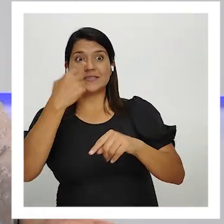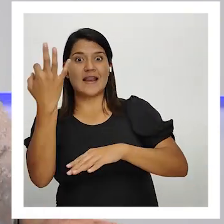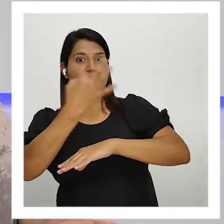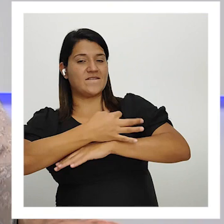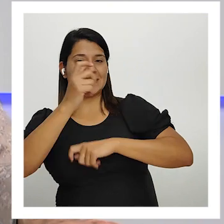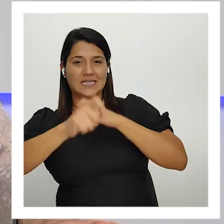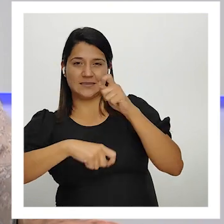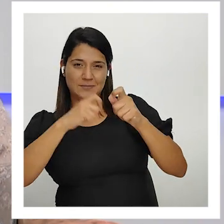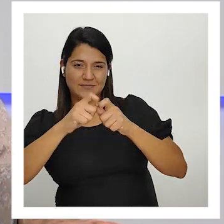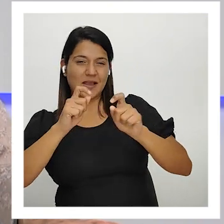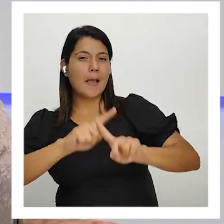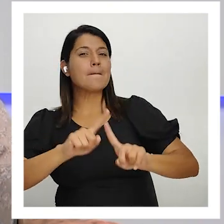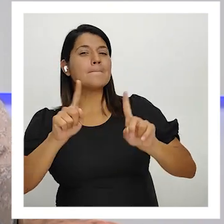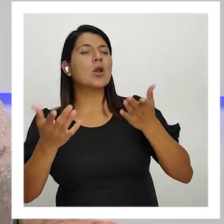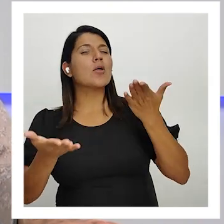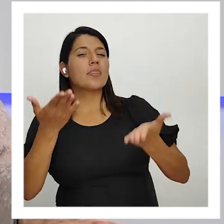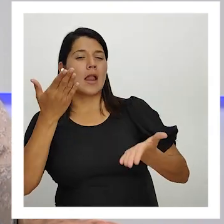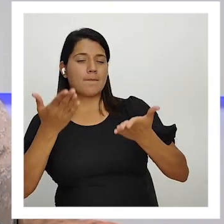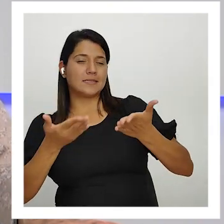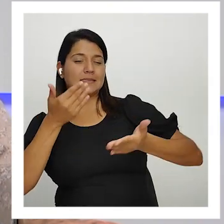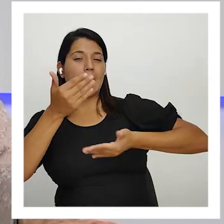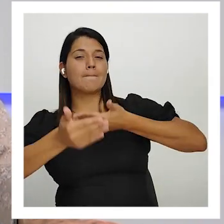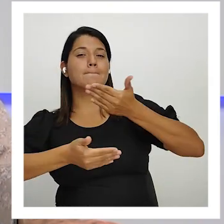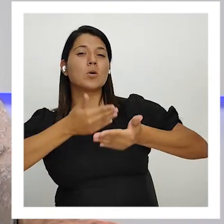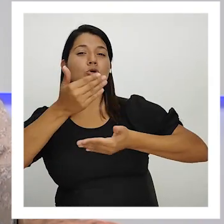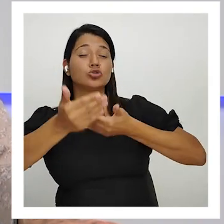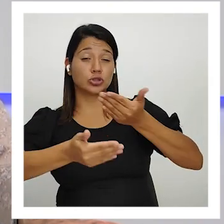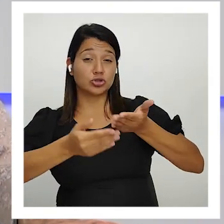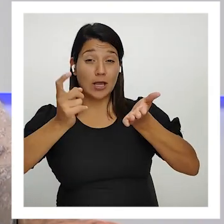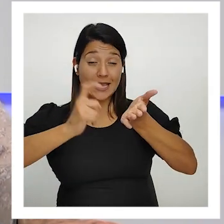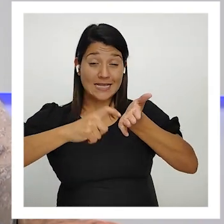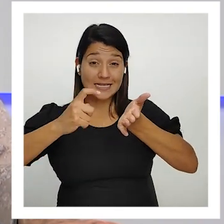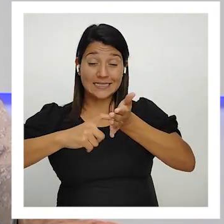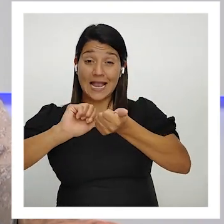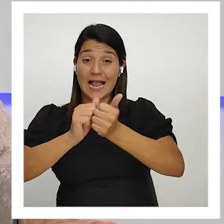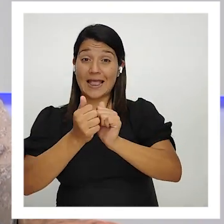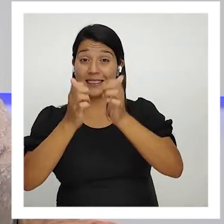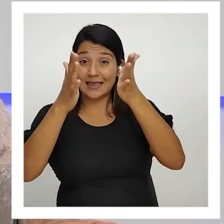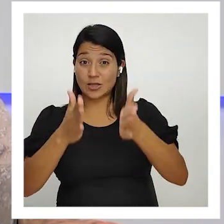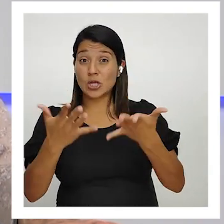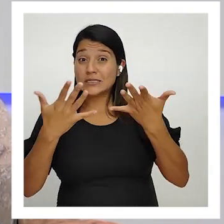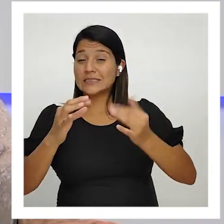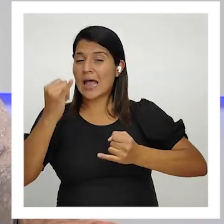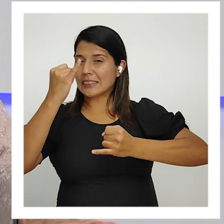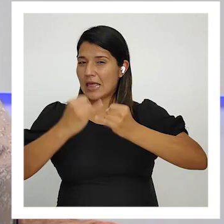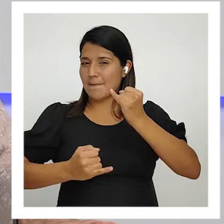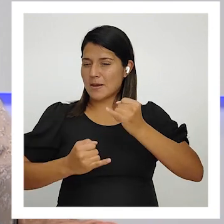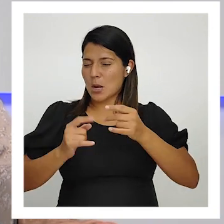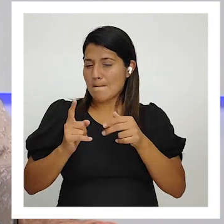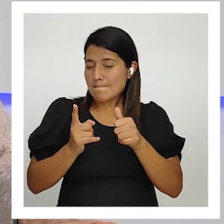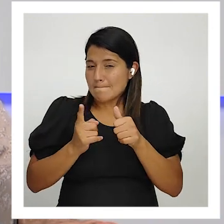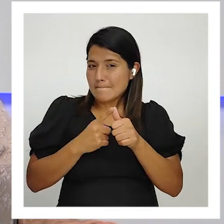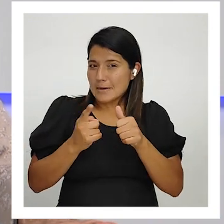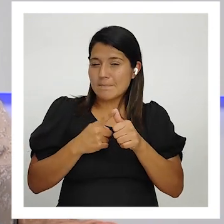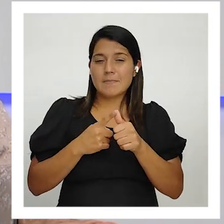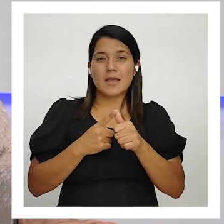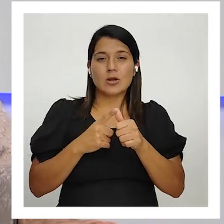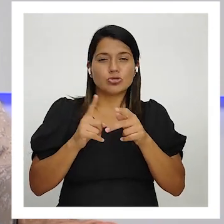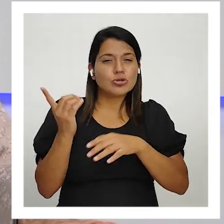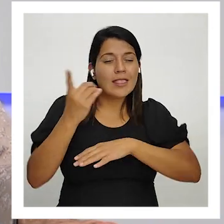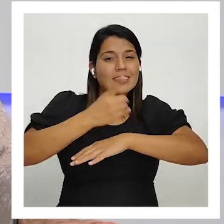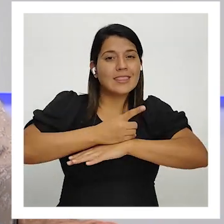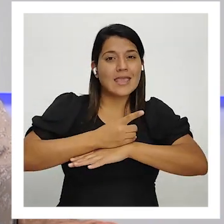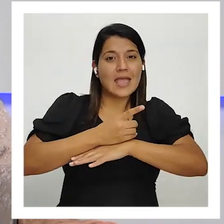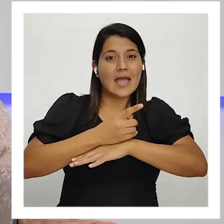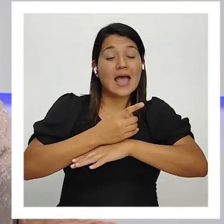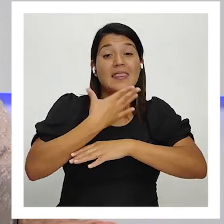fecha exacta, pero probablemente el proceso de inscripción de candidaturas vaya terminando en los primeros